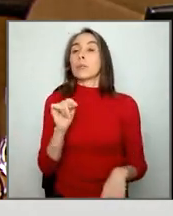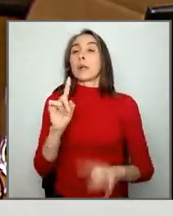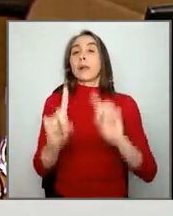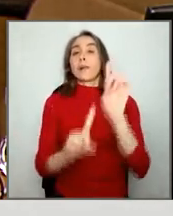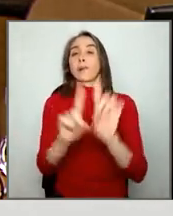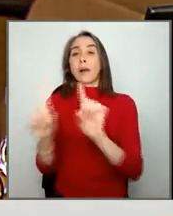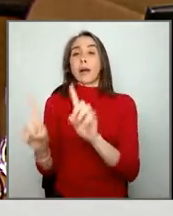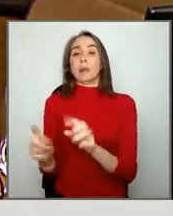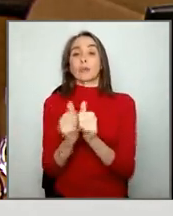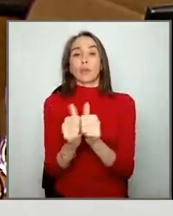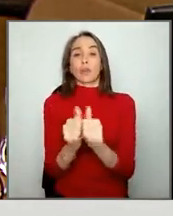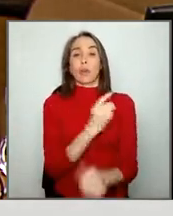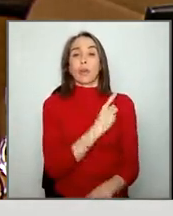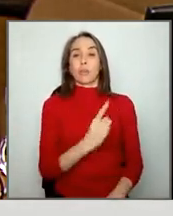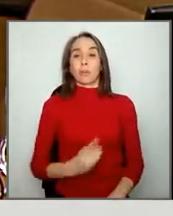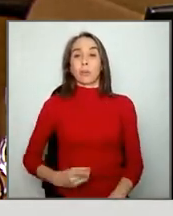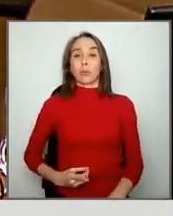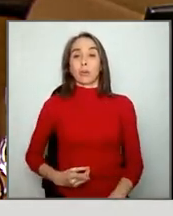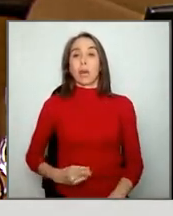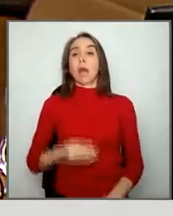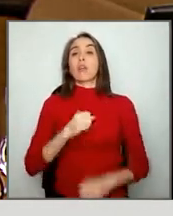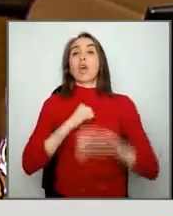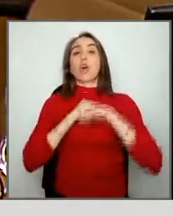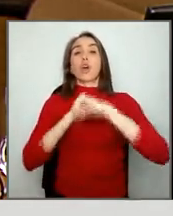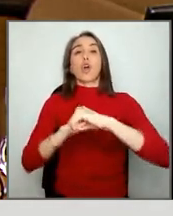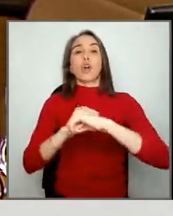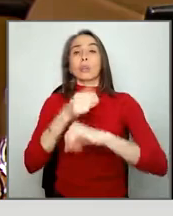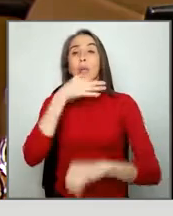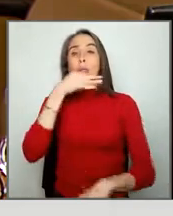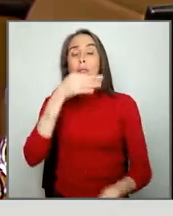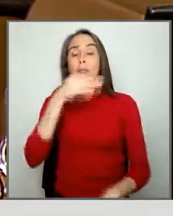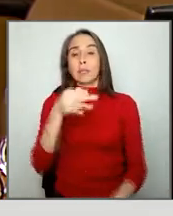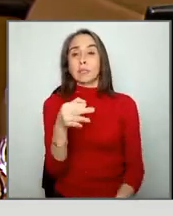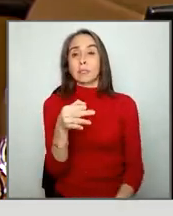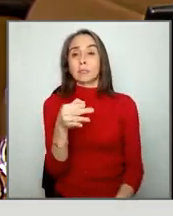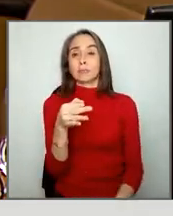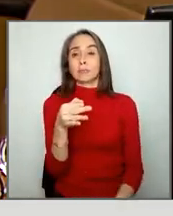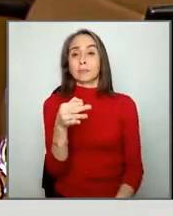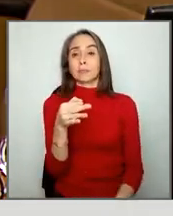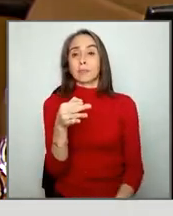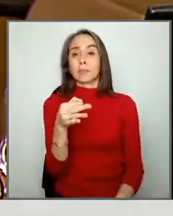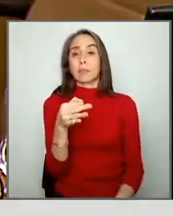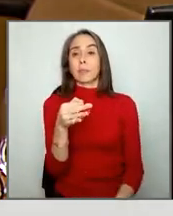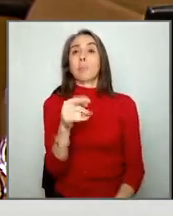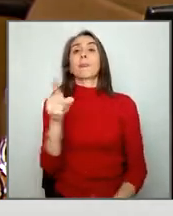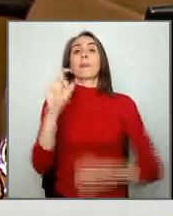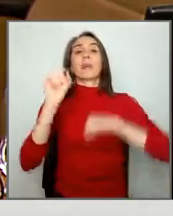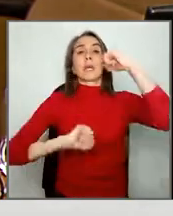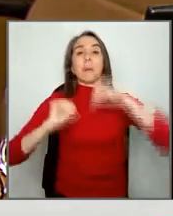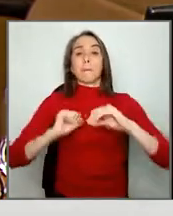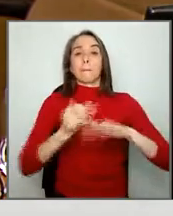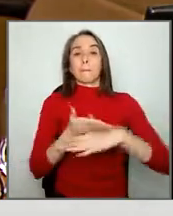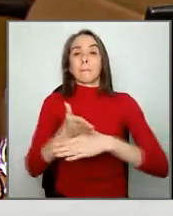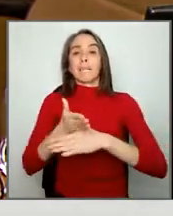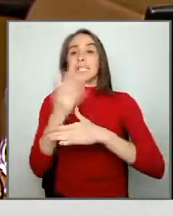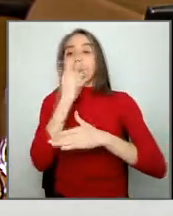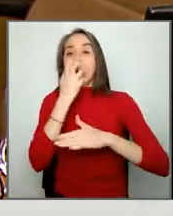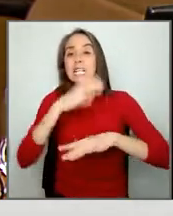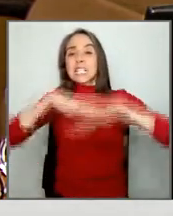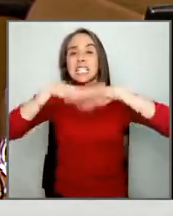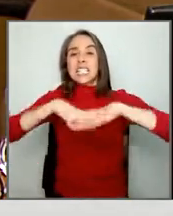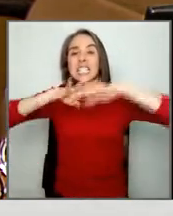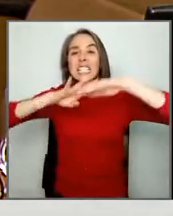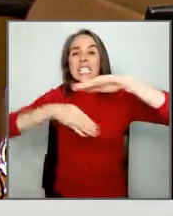parlamentarios señalando de que En definitiva la salmonicultura la segunda actividad económica más